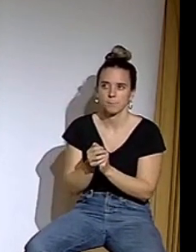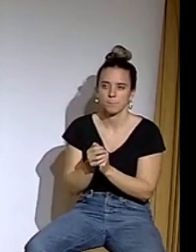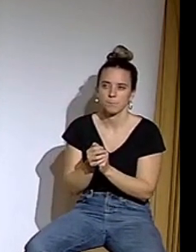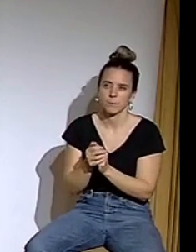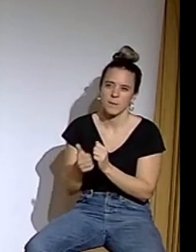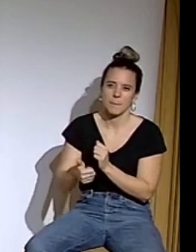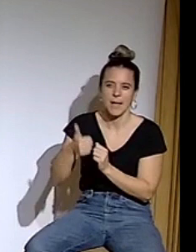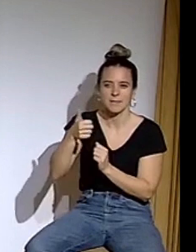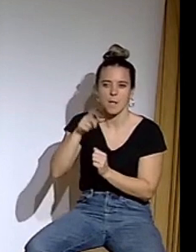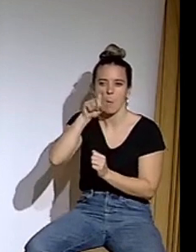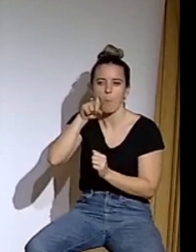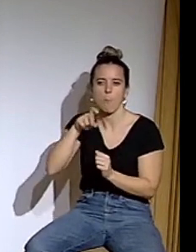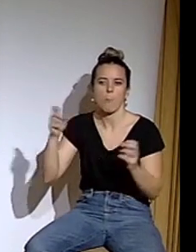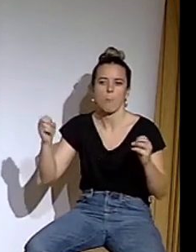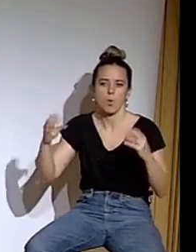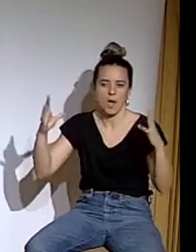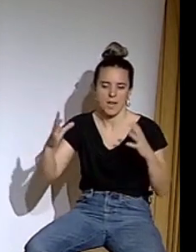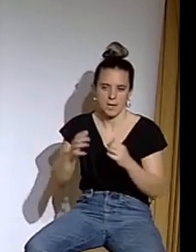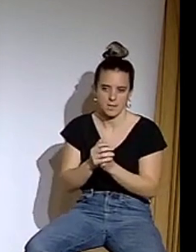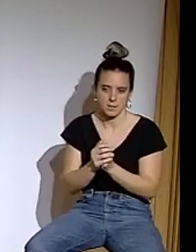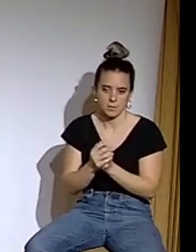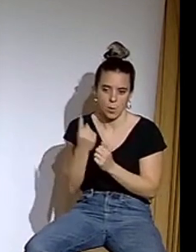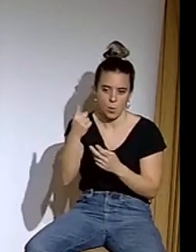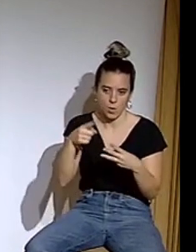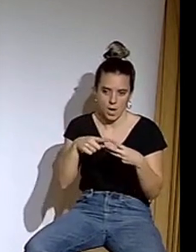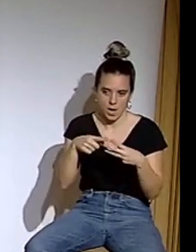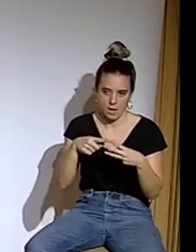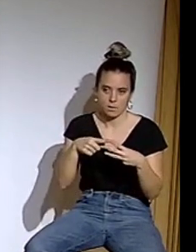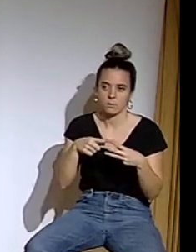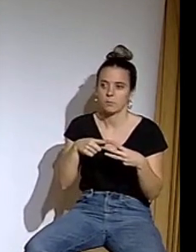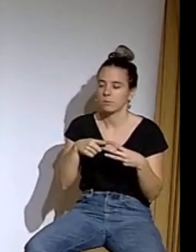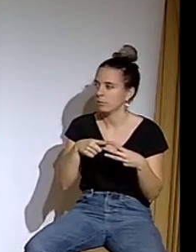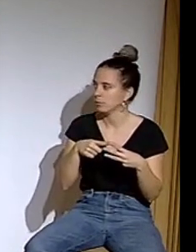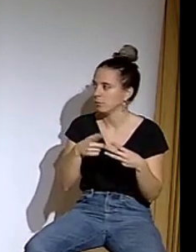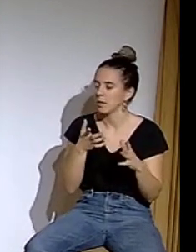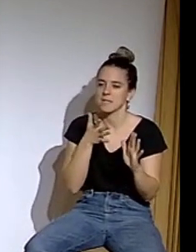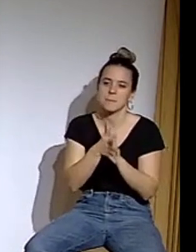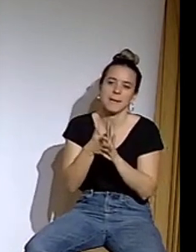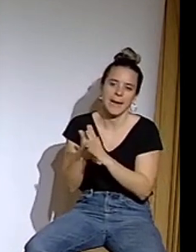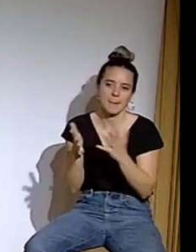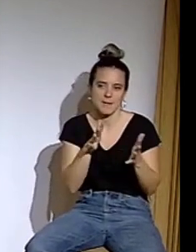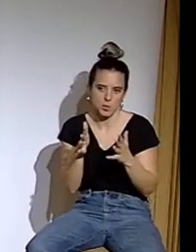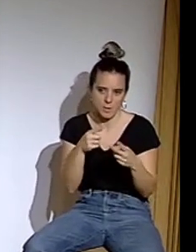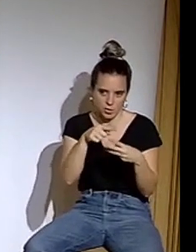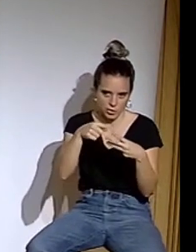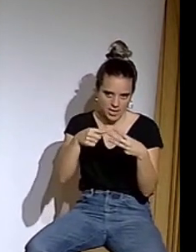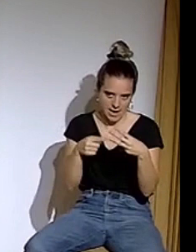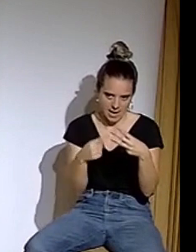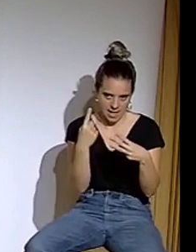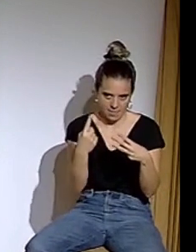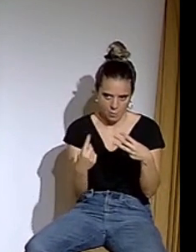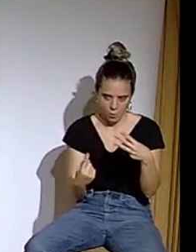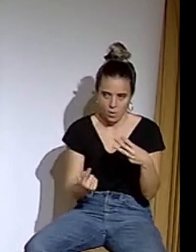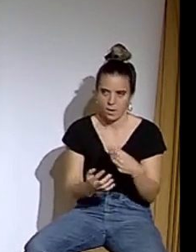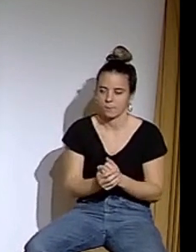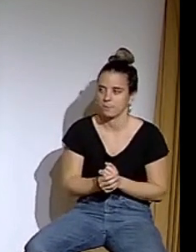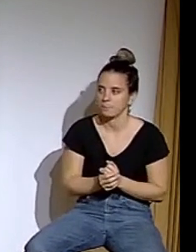sí brujerías básicamente una de ellas Bueno voy a explicar un poco más o menos cada una no